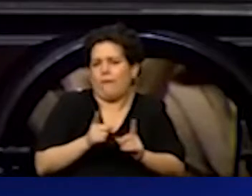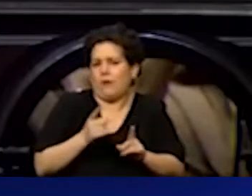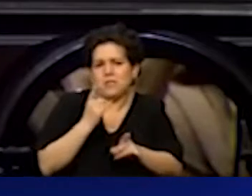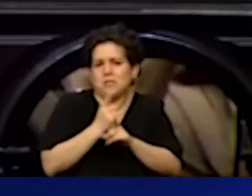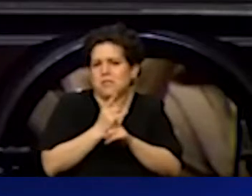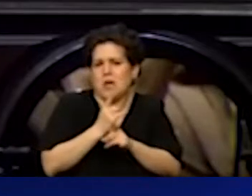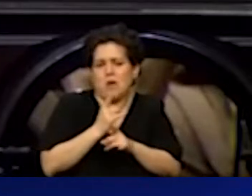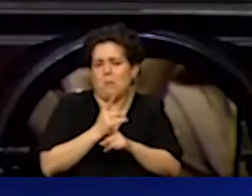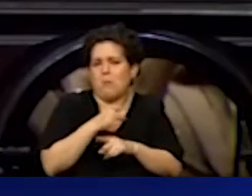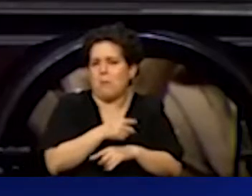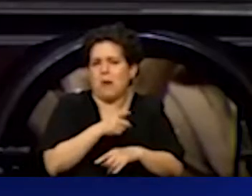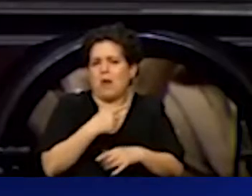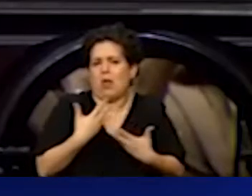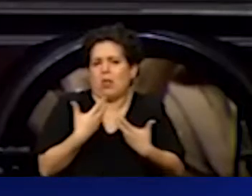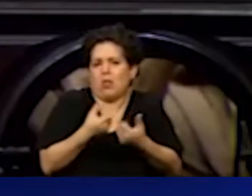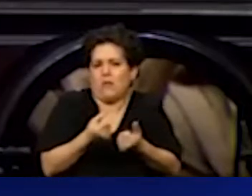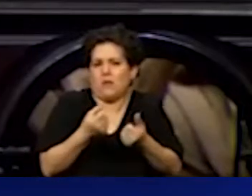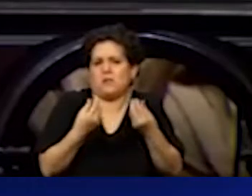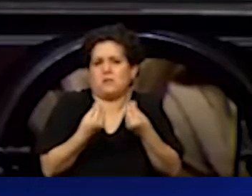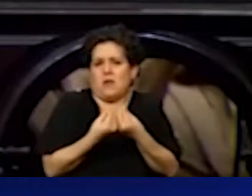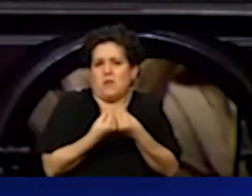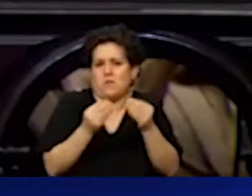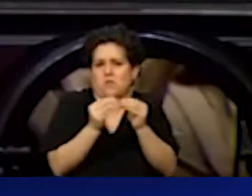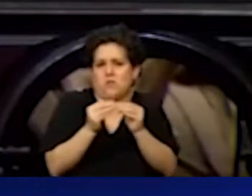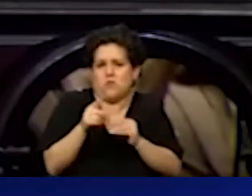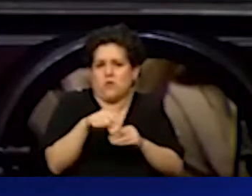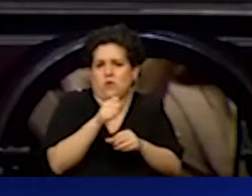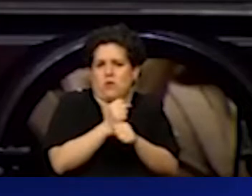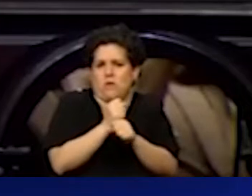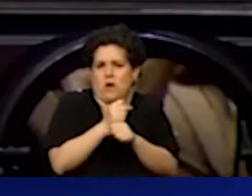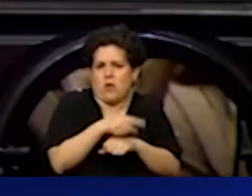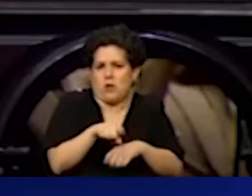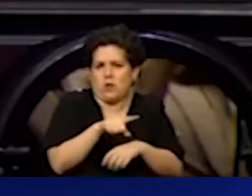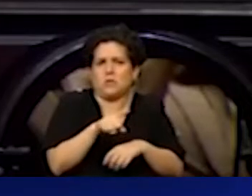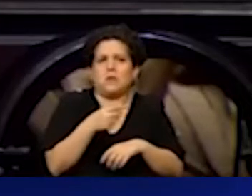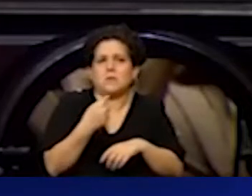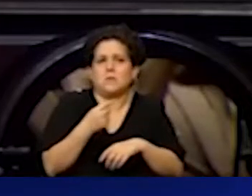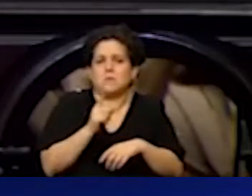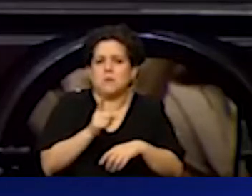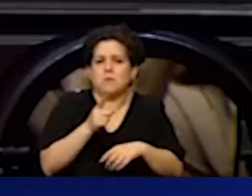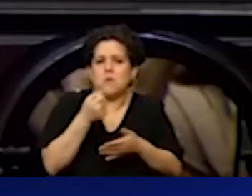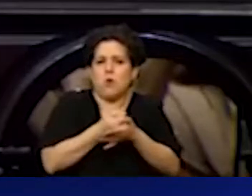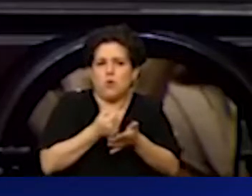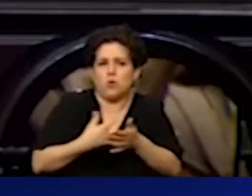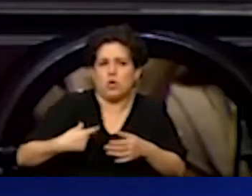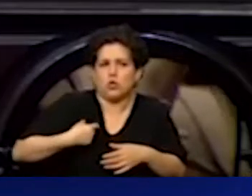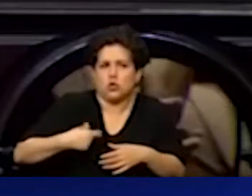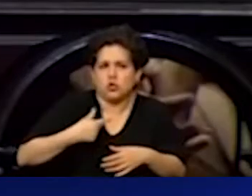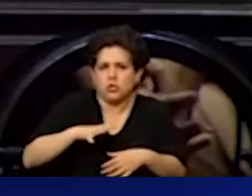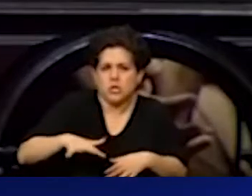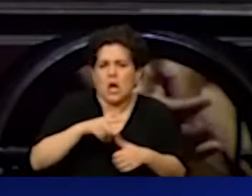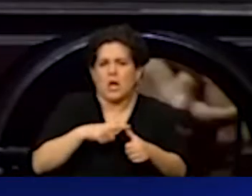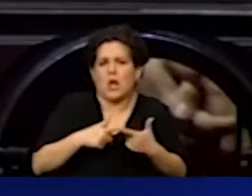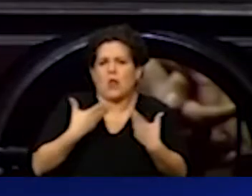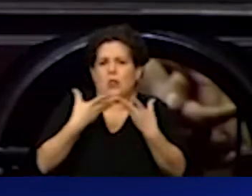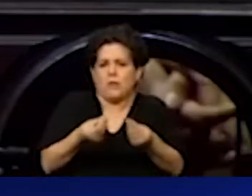vinculó la defensa de los trabajadores y las trabajadoras a las luchas sociales, a la defensa de